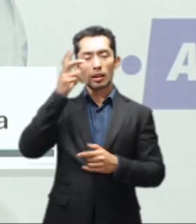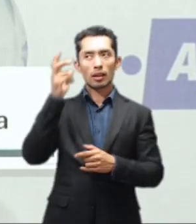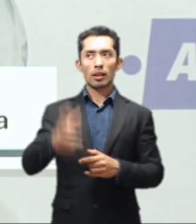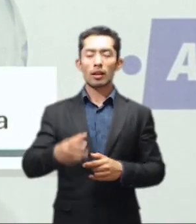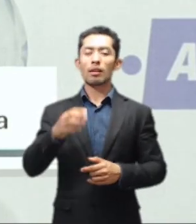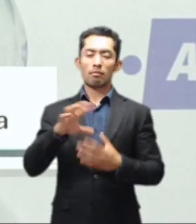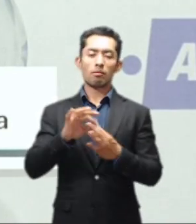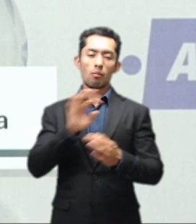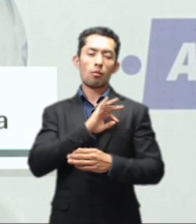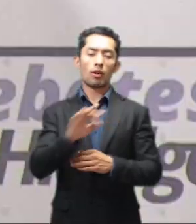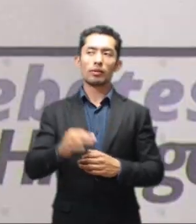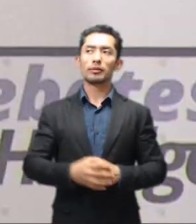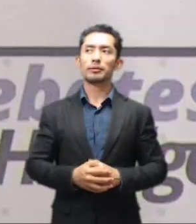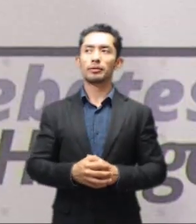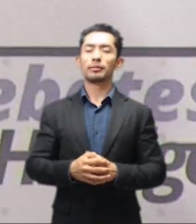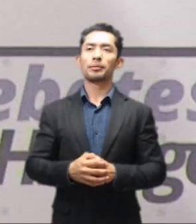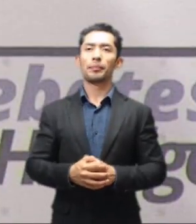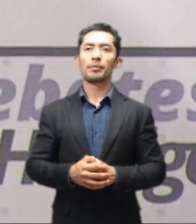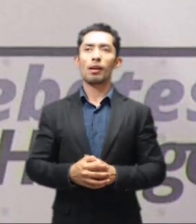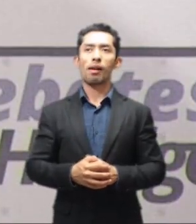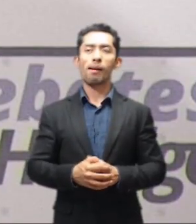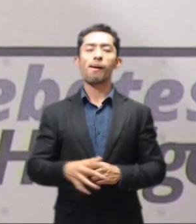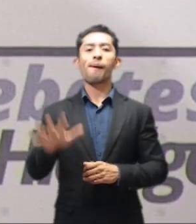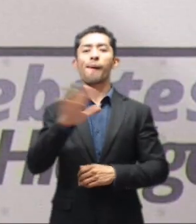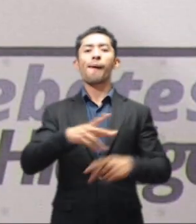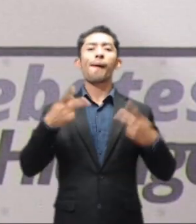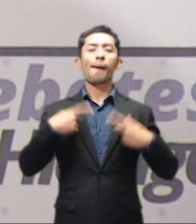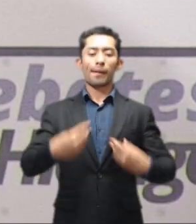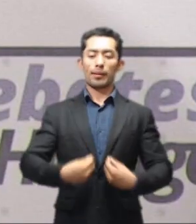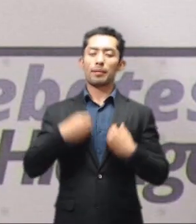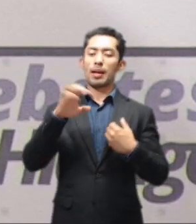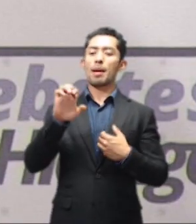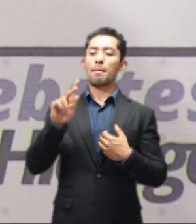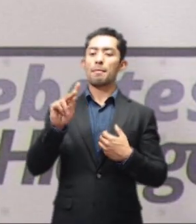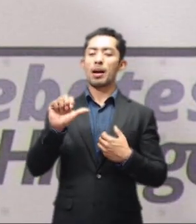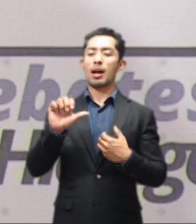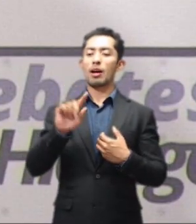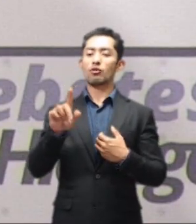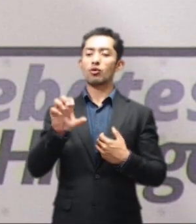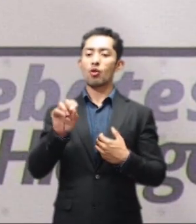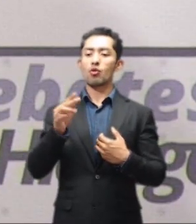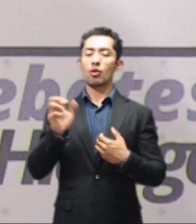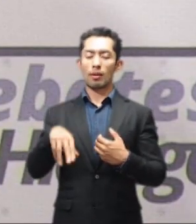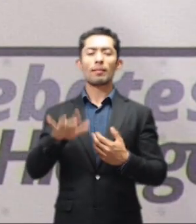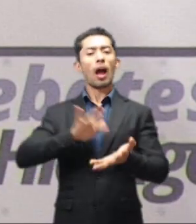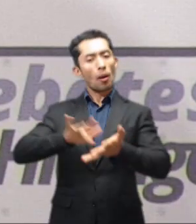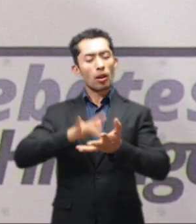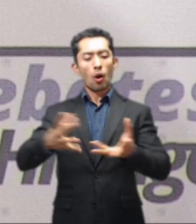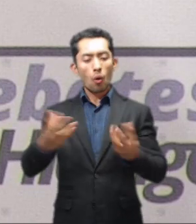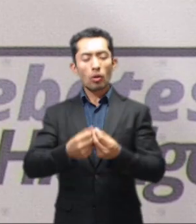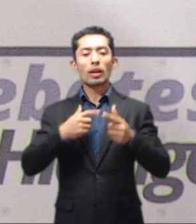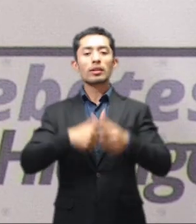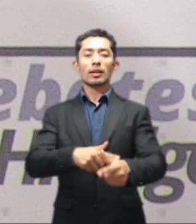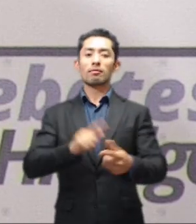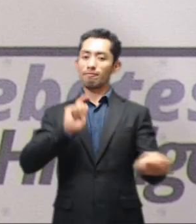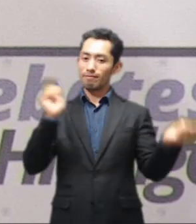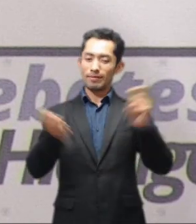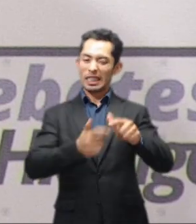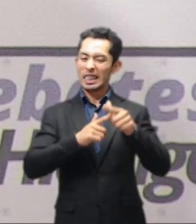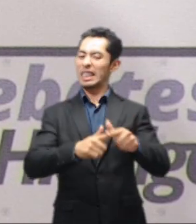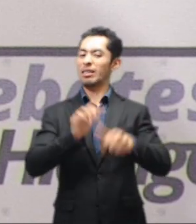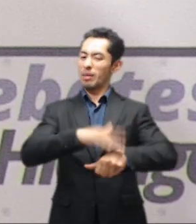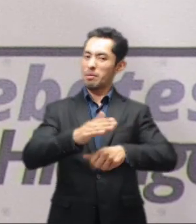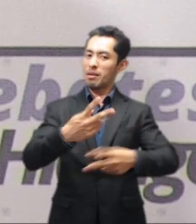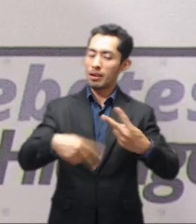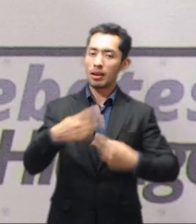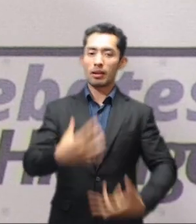Hidalgo tiene usted la palabra ciudadanos de paso yucan apoyemos y sigamos construyendo la transformación de